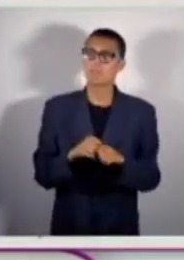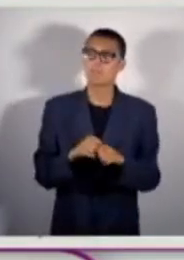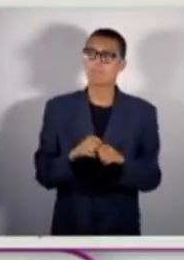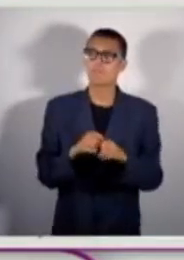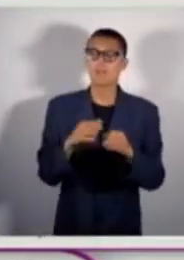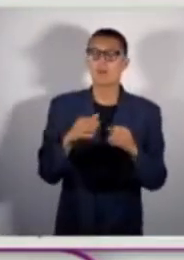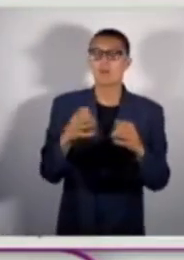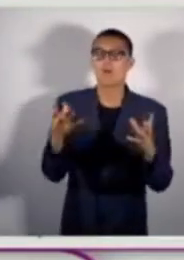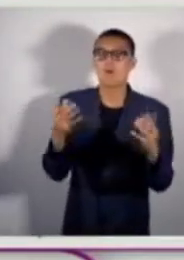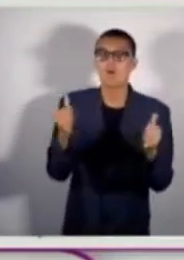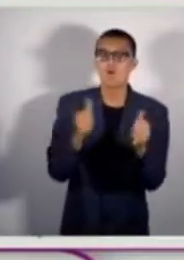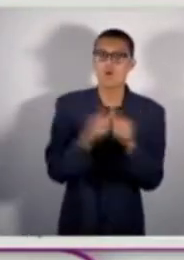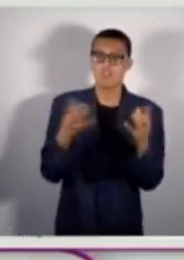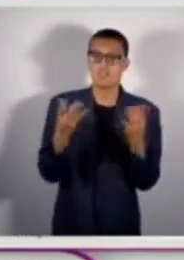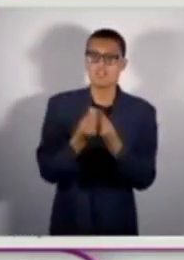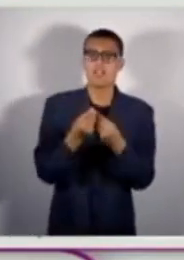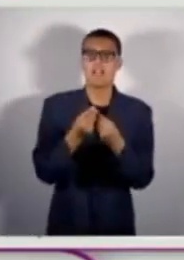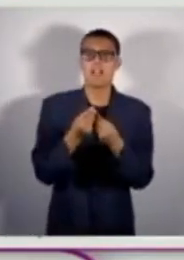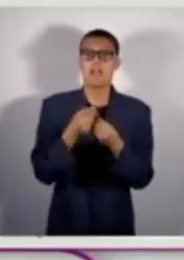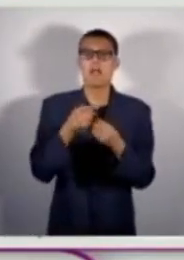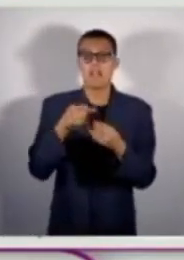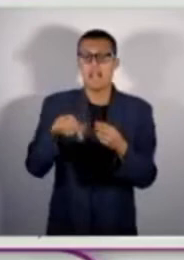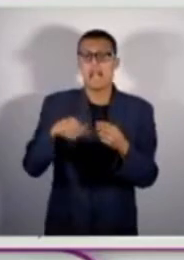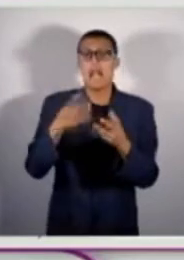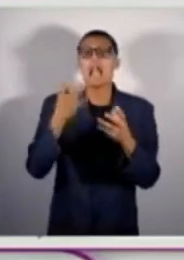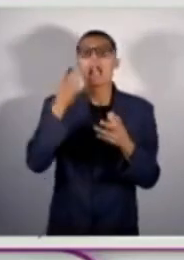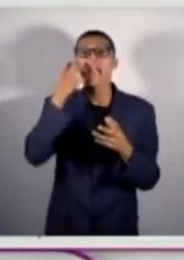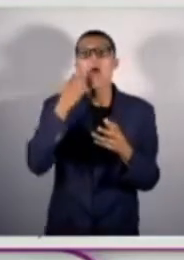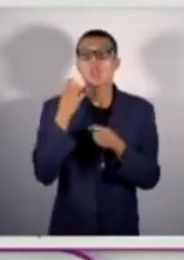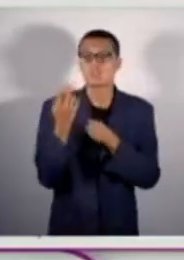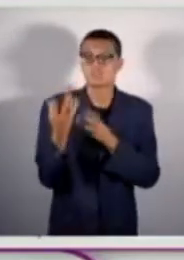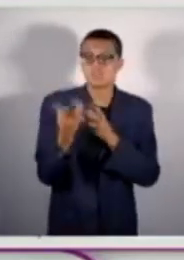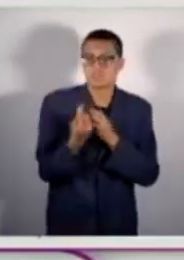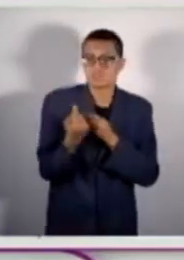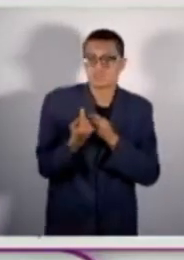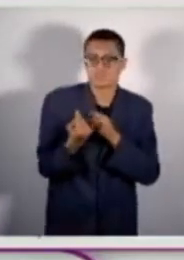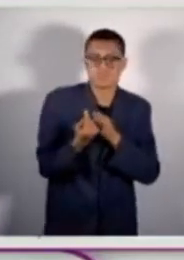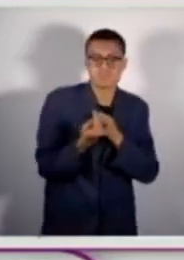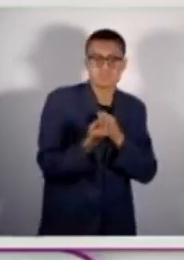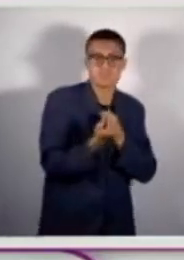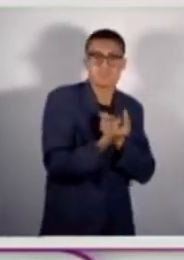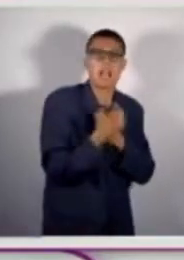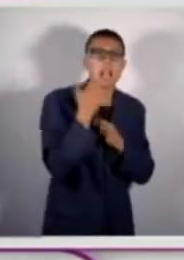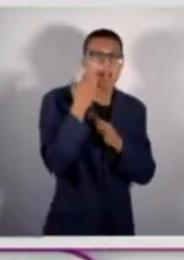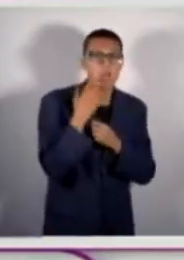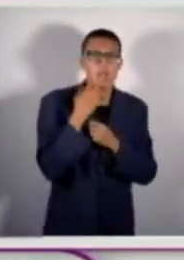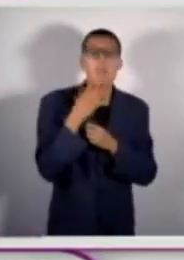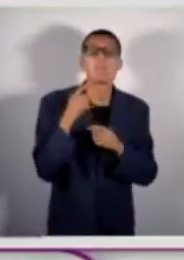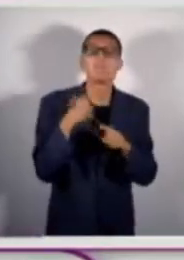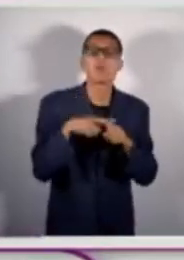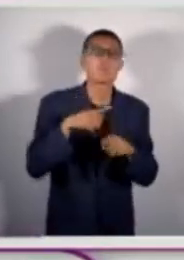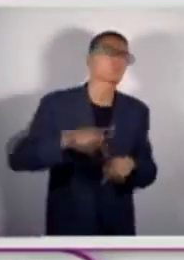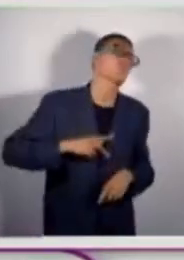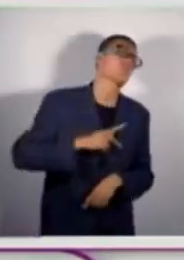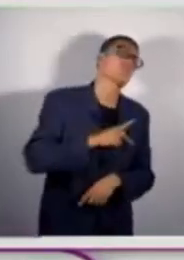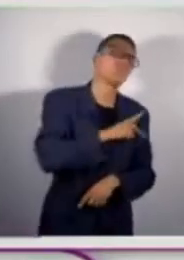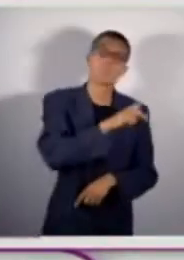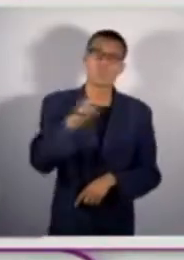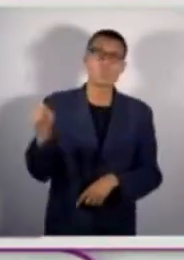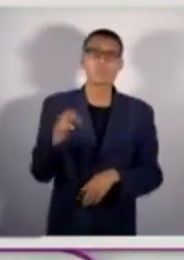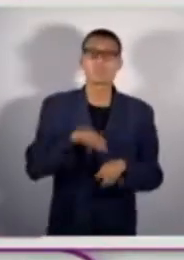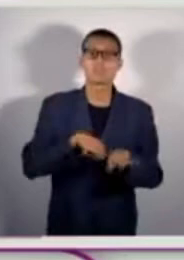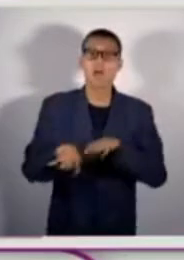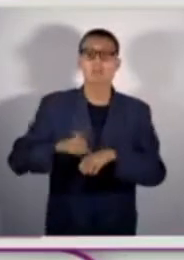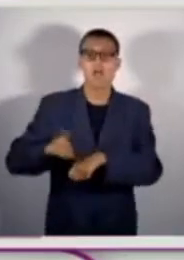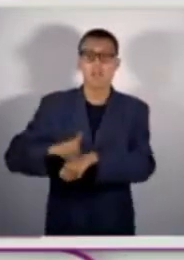a regidores, está compuesta por leoneses que son como tú, por leoneses que viven y trabajan absolutamente todos los días